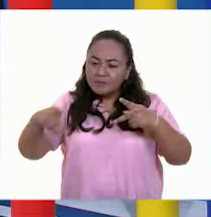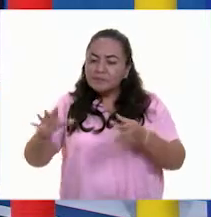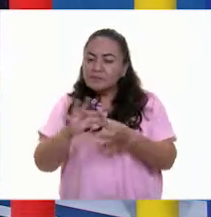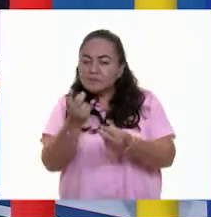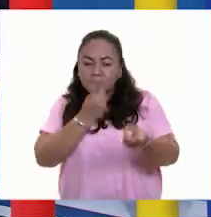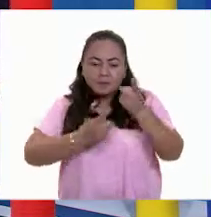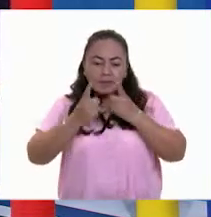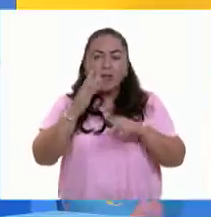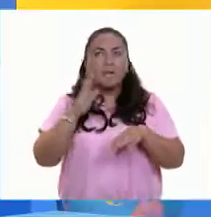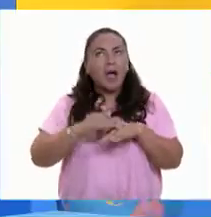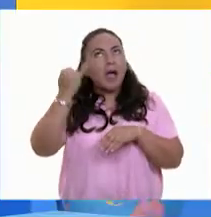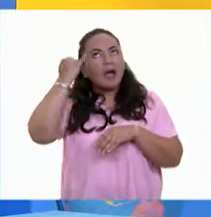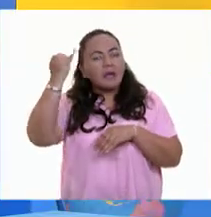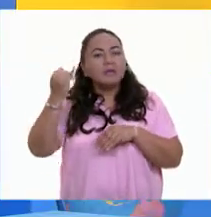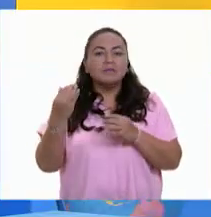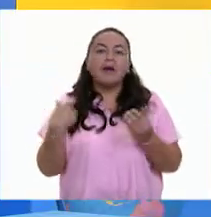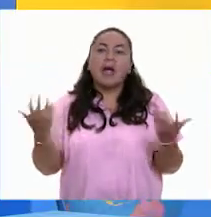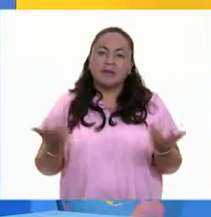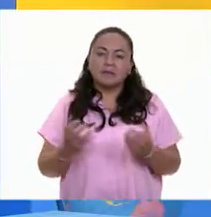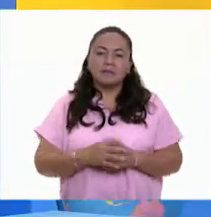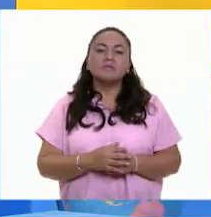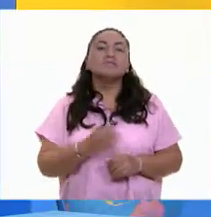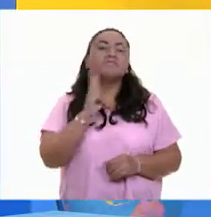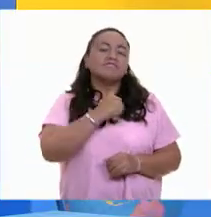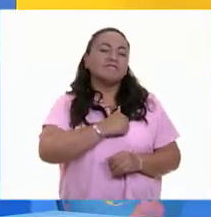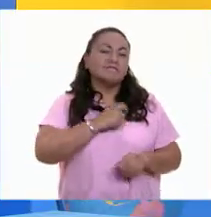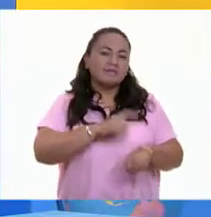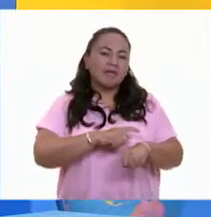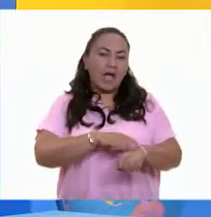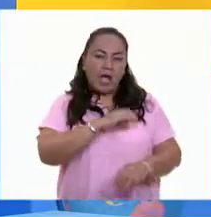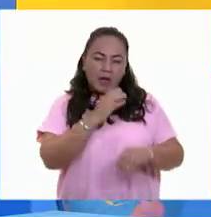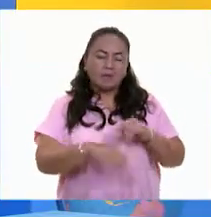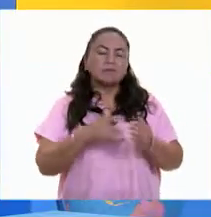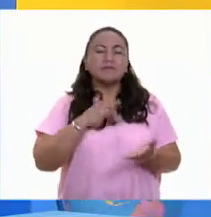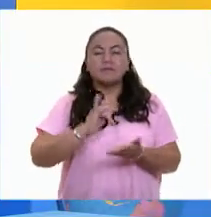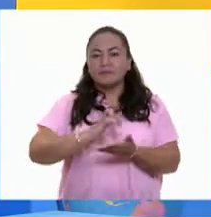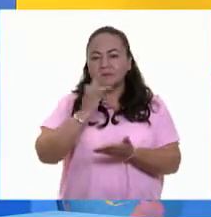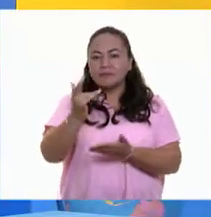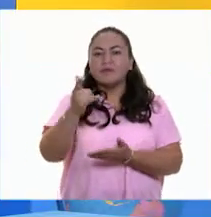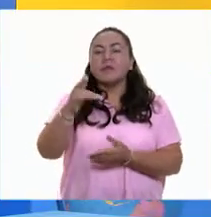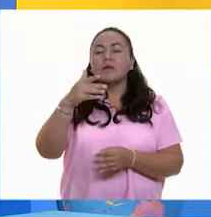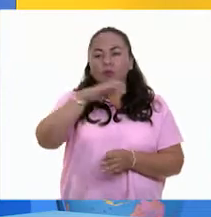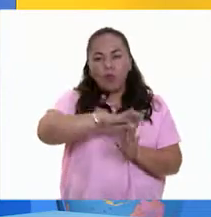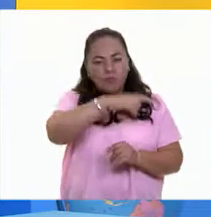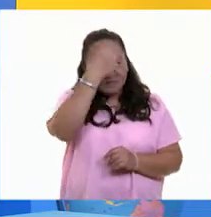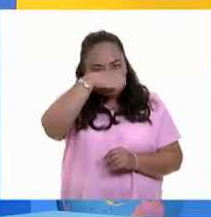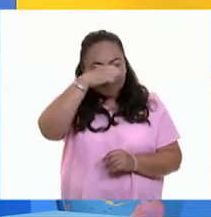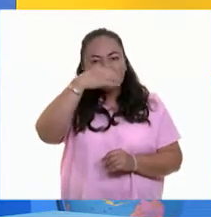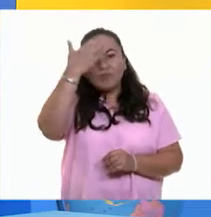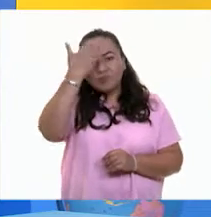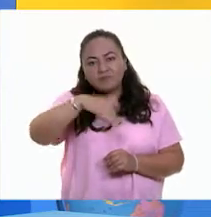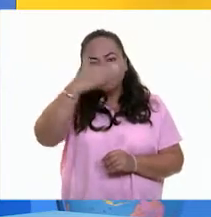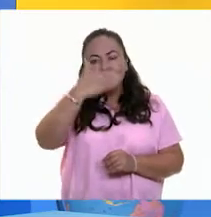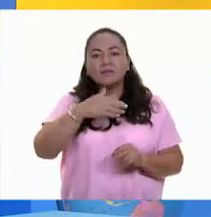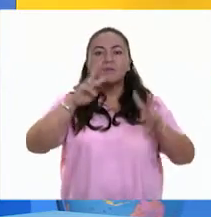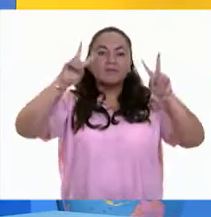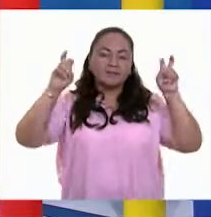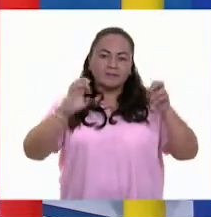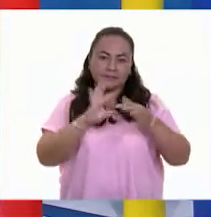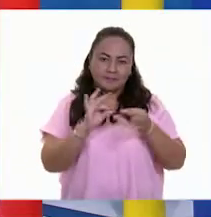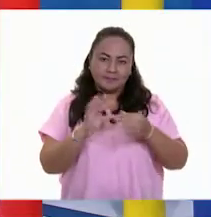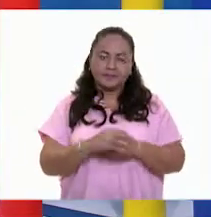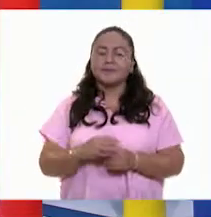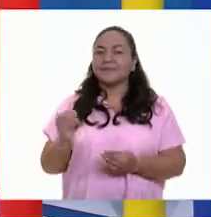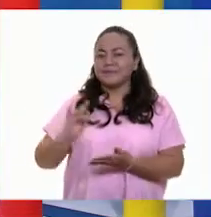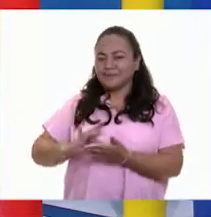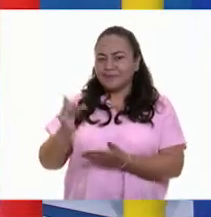acciones. Maestra, lamentablemente hoy se nos acabó el tiempo y le agradecemos mucho sus conocimientos y sugerencias respecto al tema.